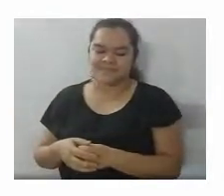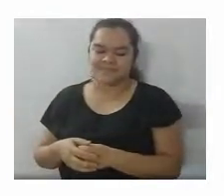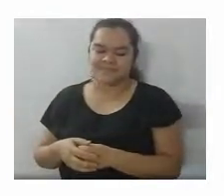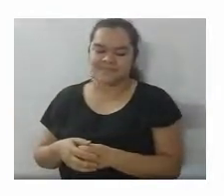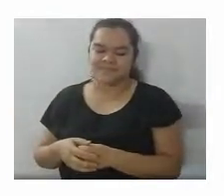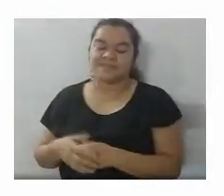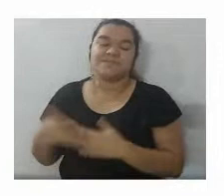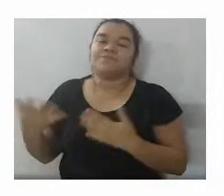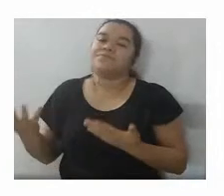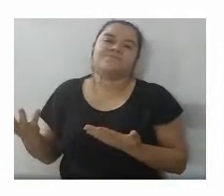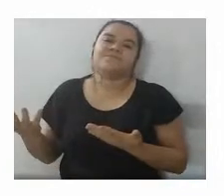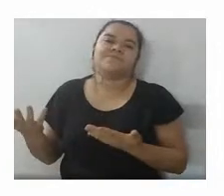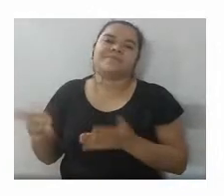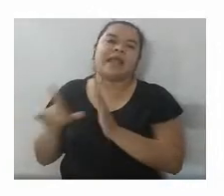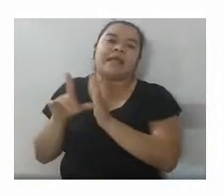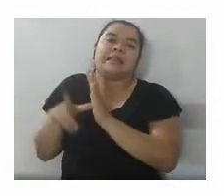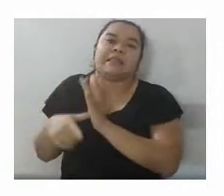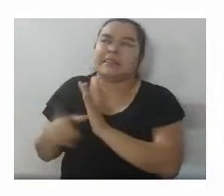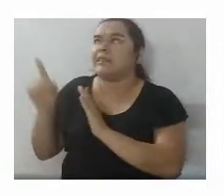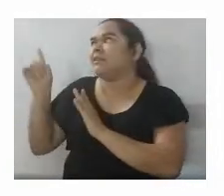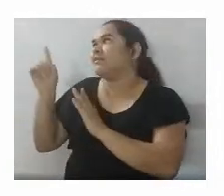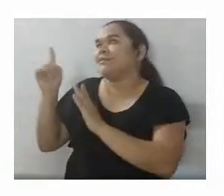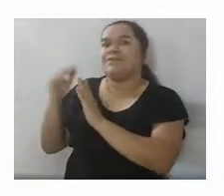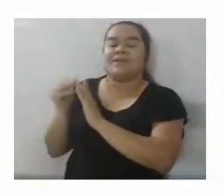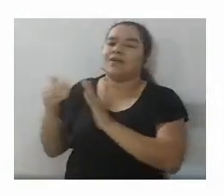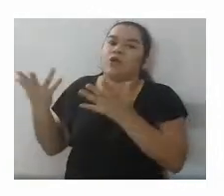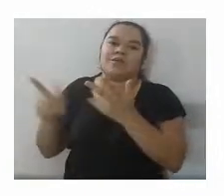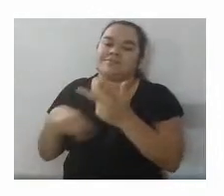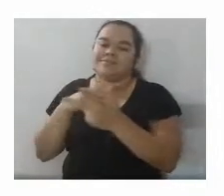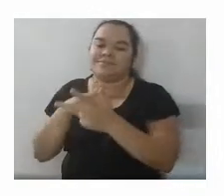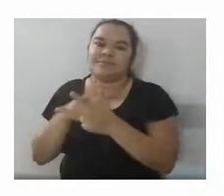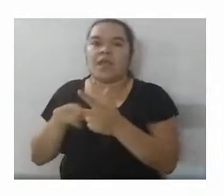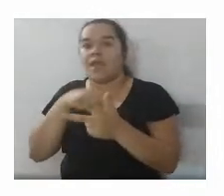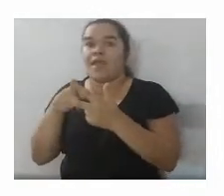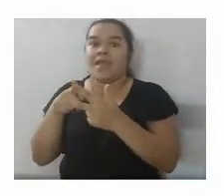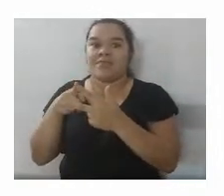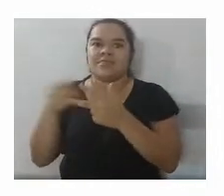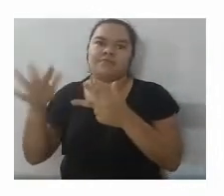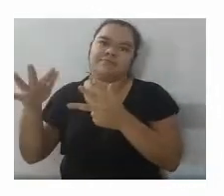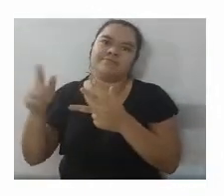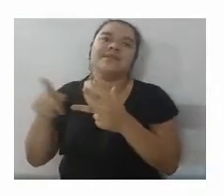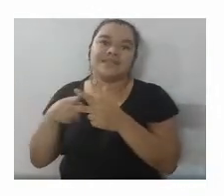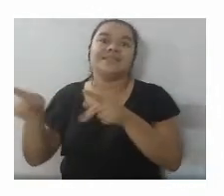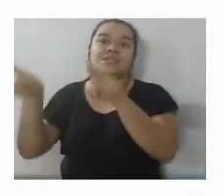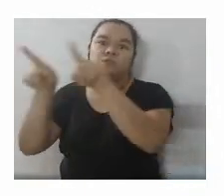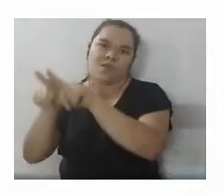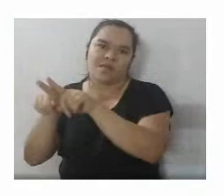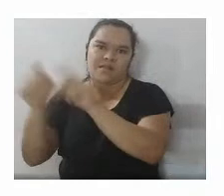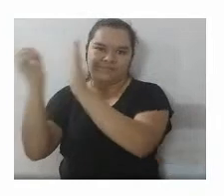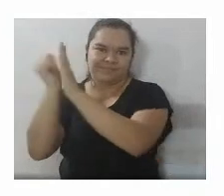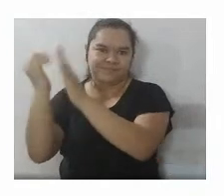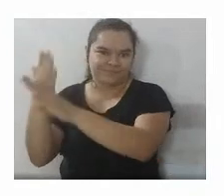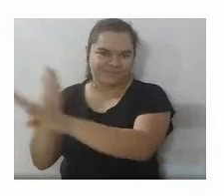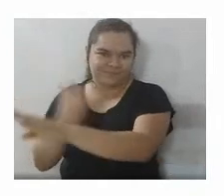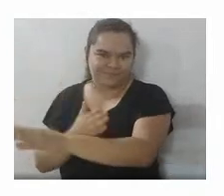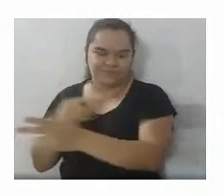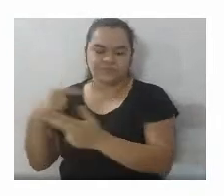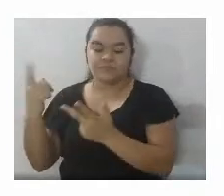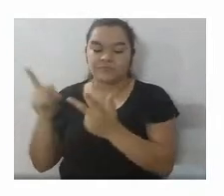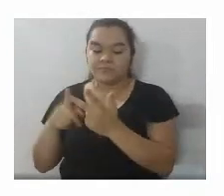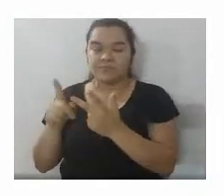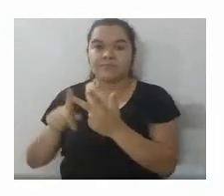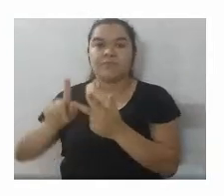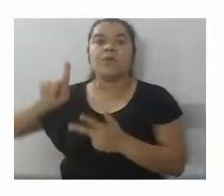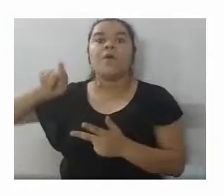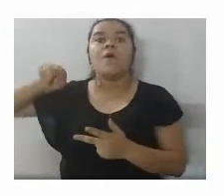Y bueno, medio como les mencioné recién, todos los caminos conducen a Roma, así que volvemos al mismo sitio, ¿sí? Y lo otro, que